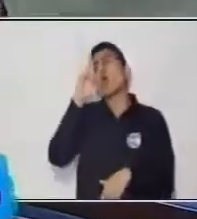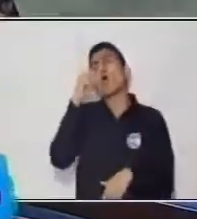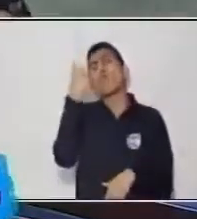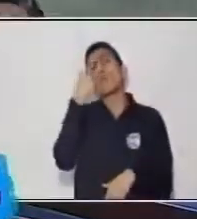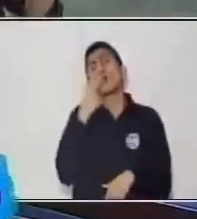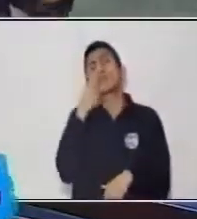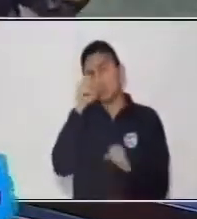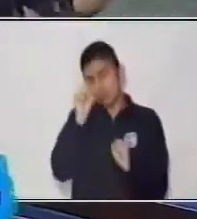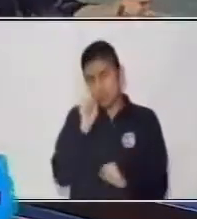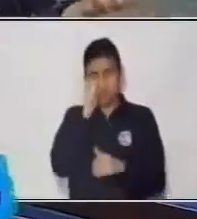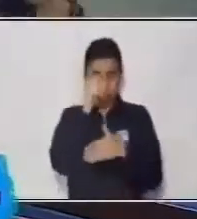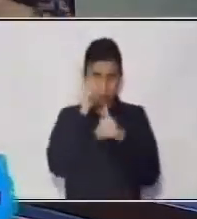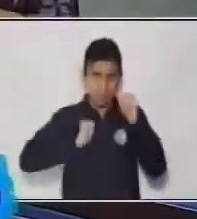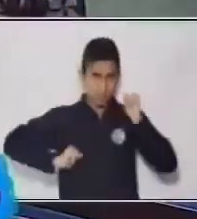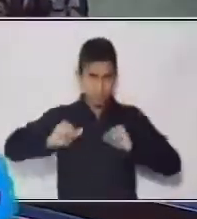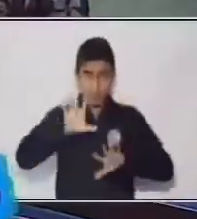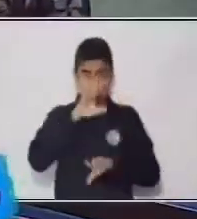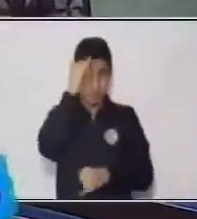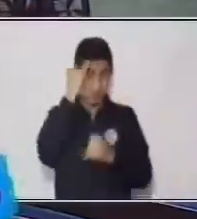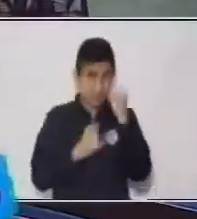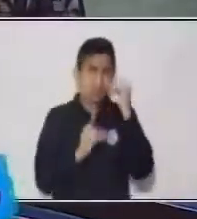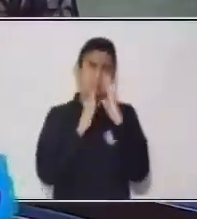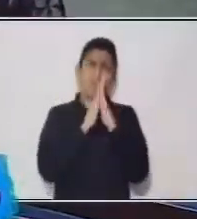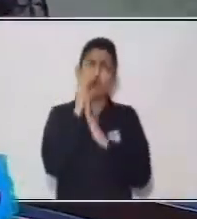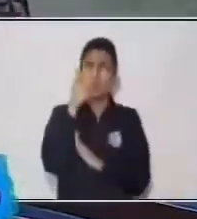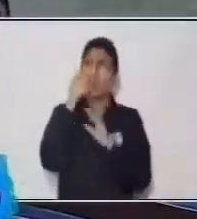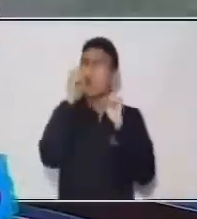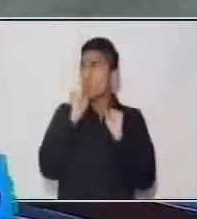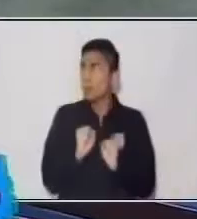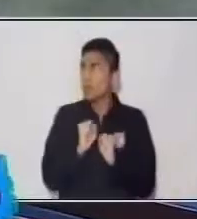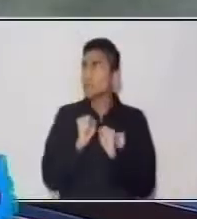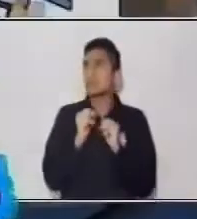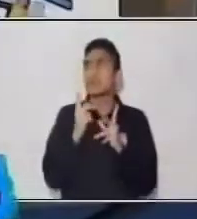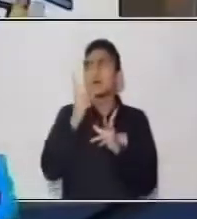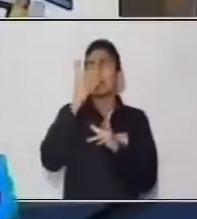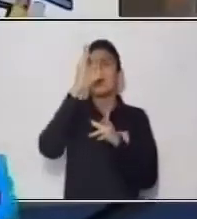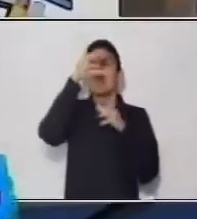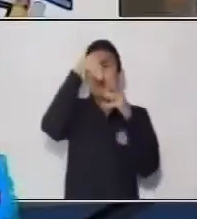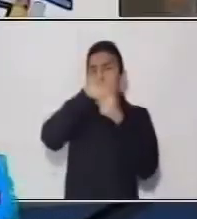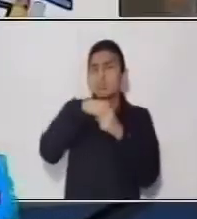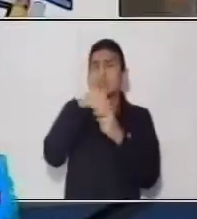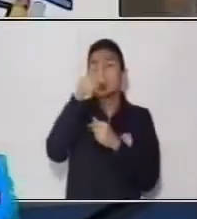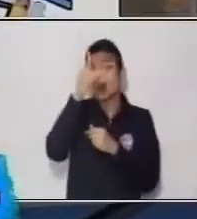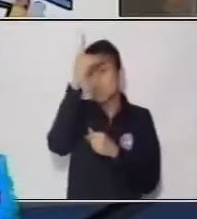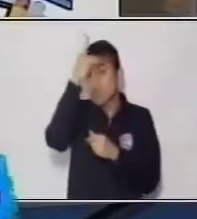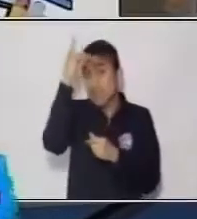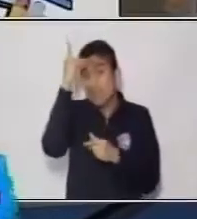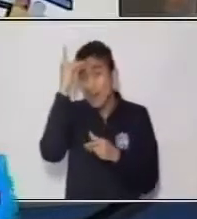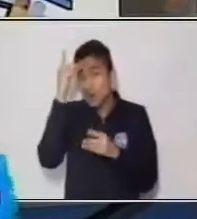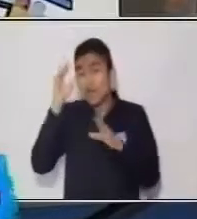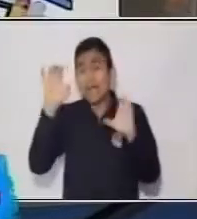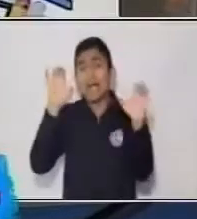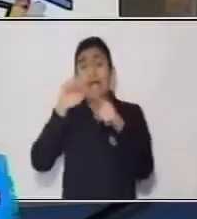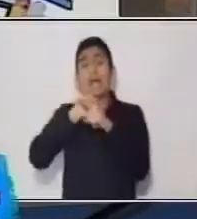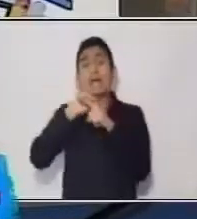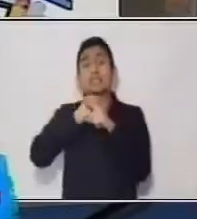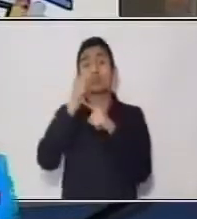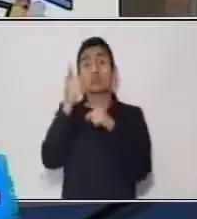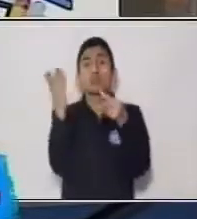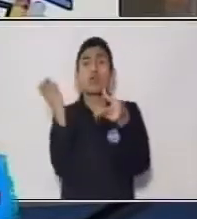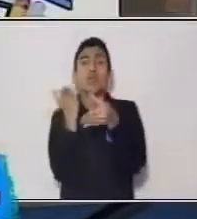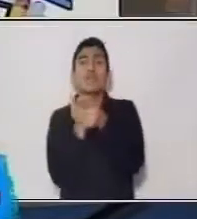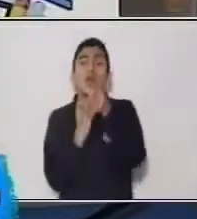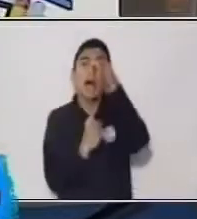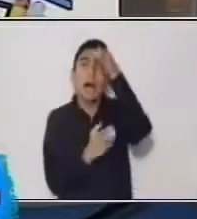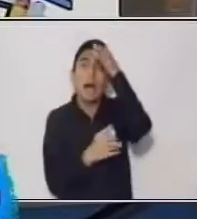Y para finalizar, ten presente siempre guardar tus trabajos y ejercicios en tu portafolio